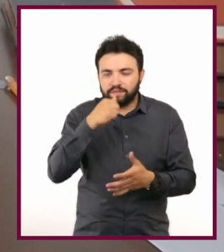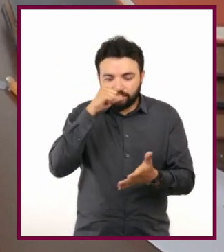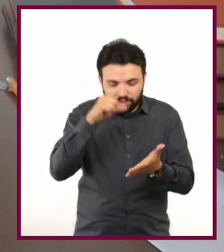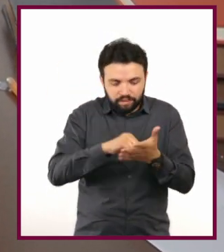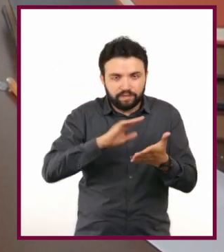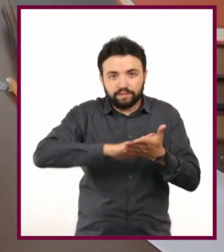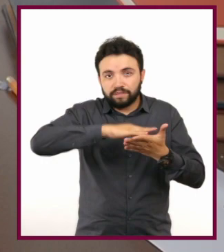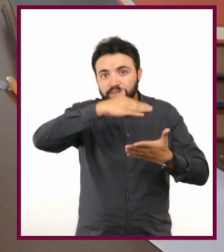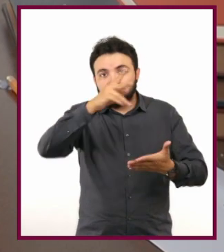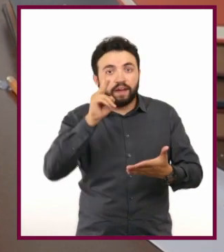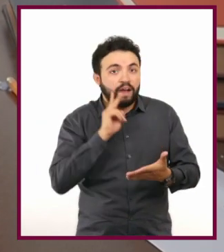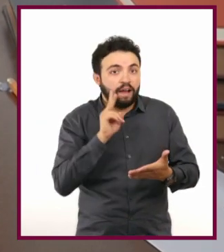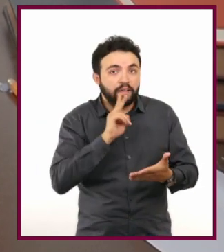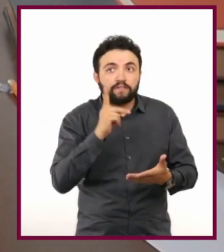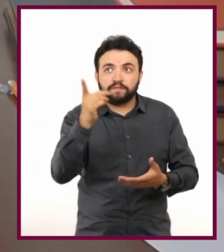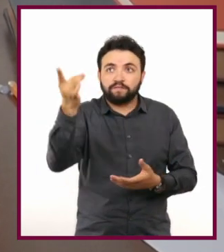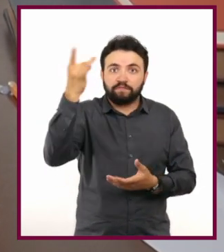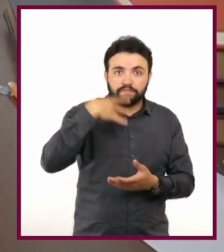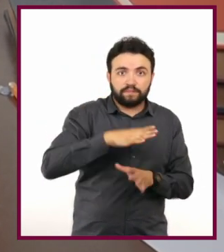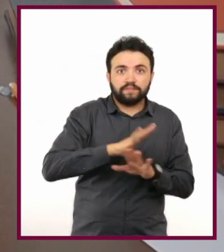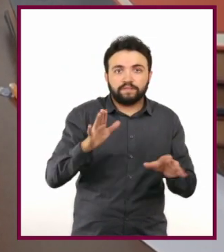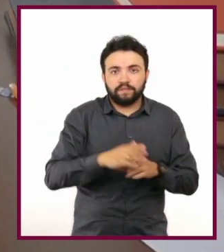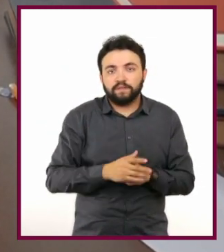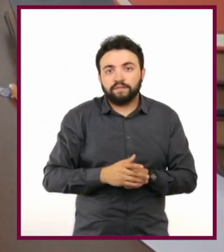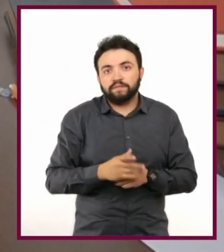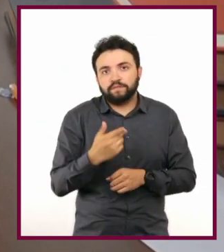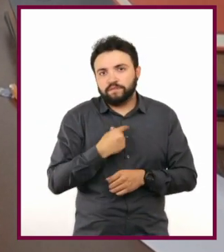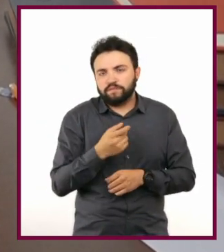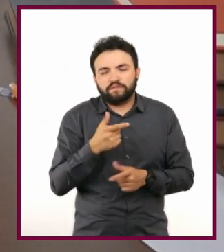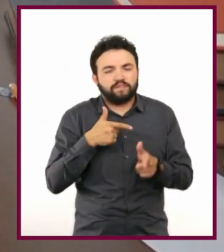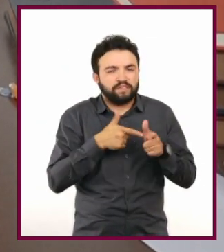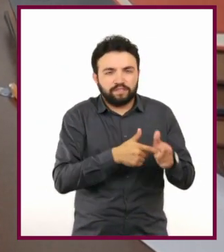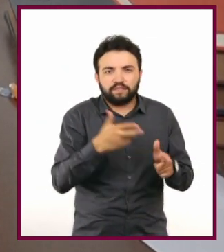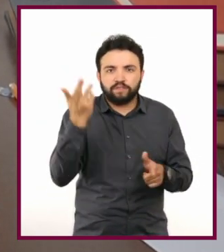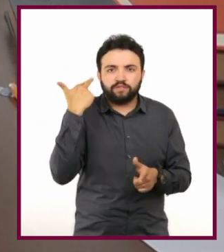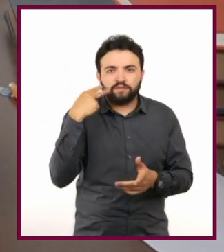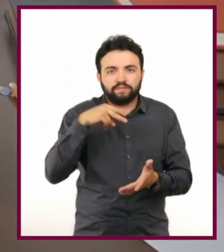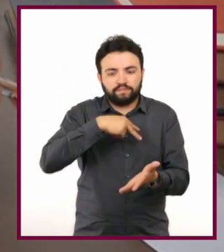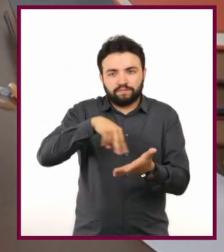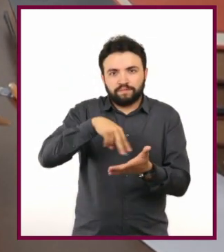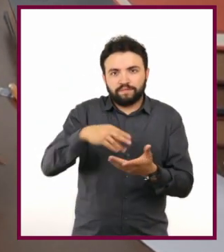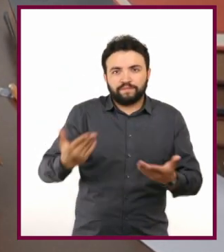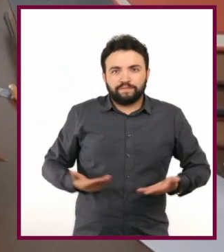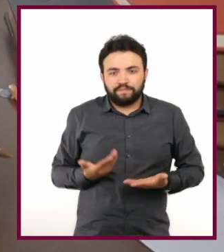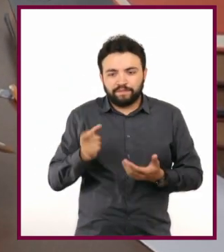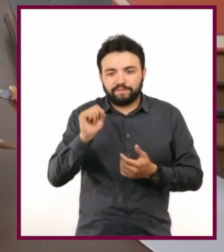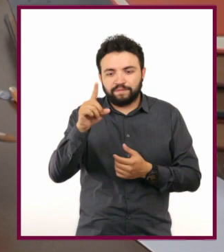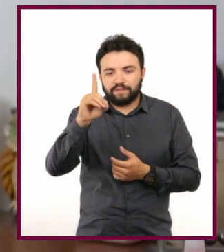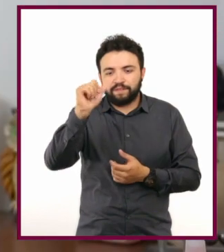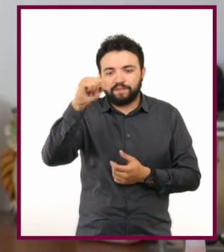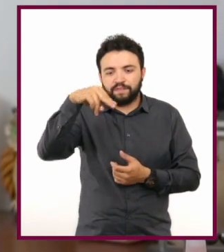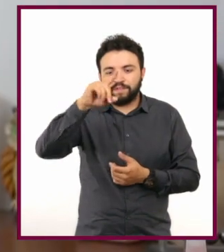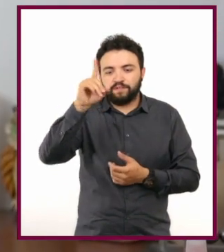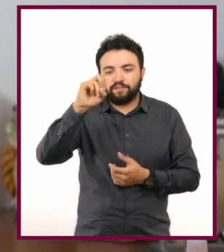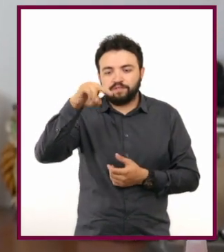el buzón de mi casa en espera de tu respuesta. Mientras, seguiré oyendo danzones.